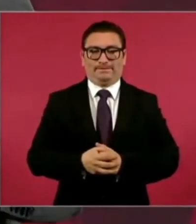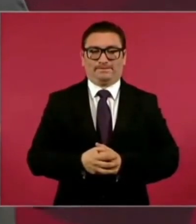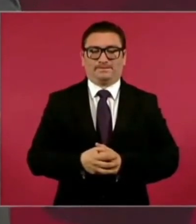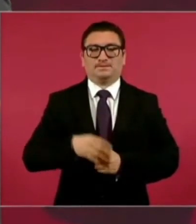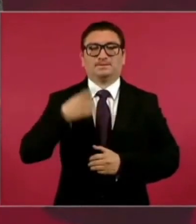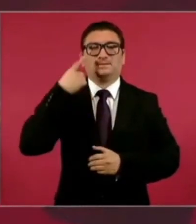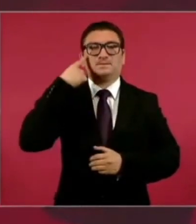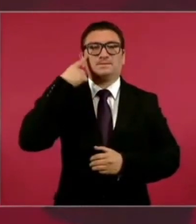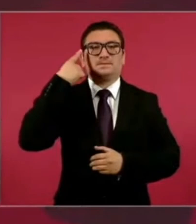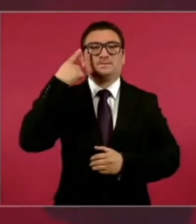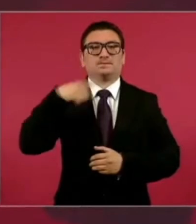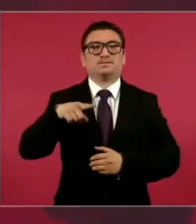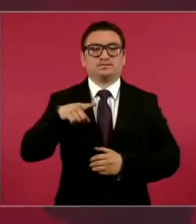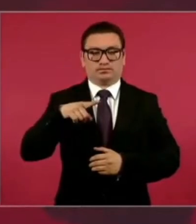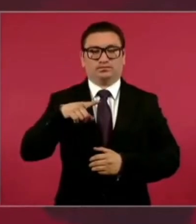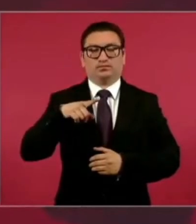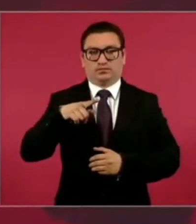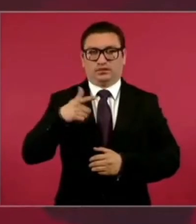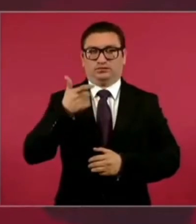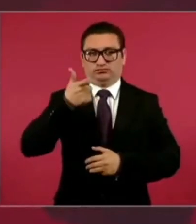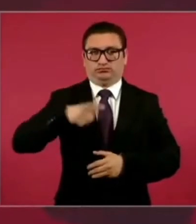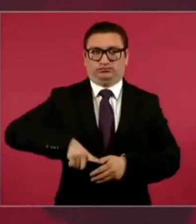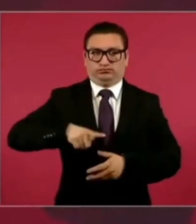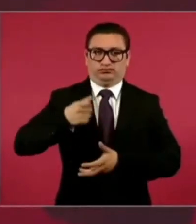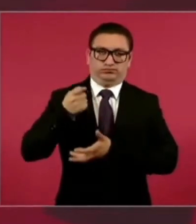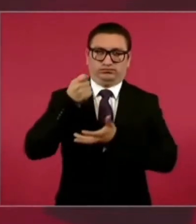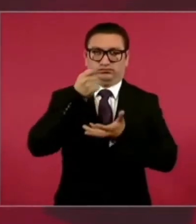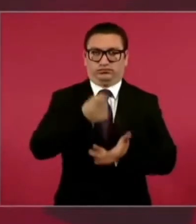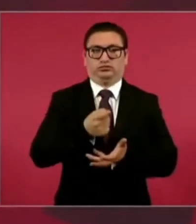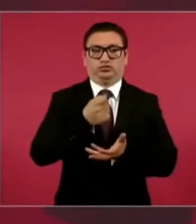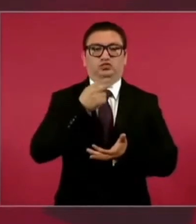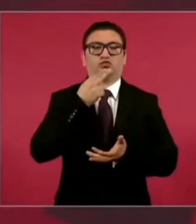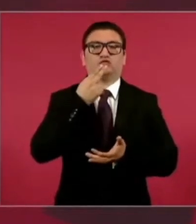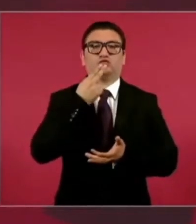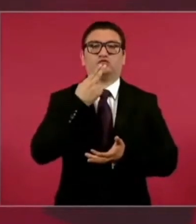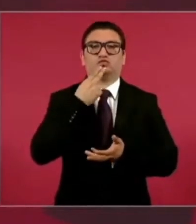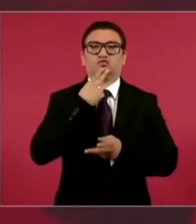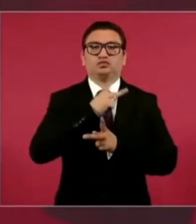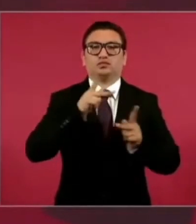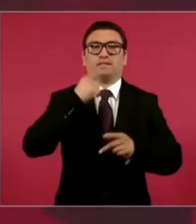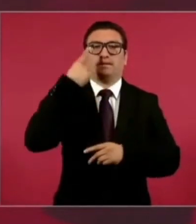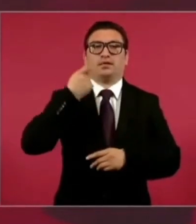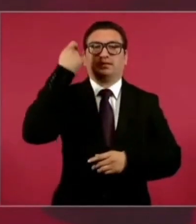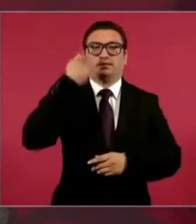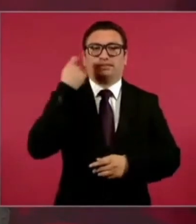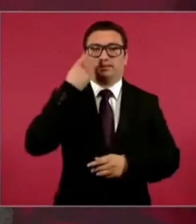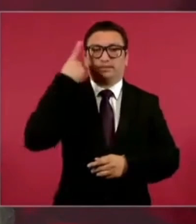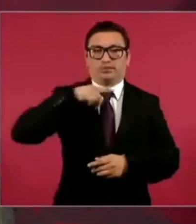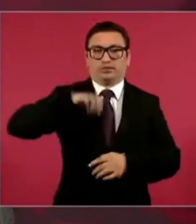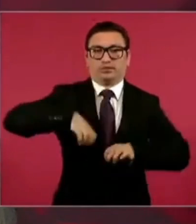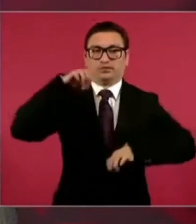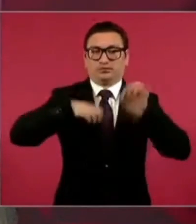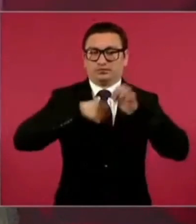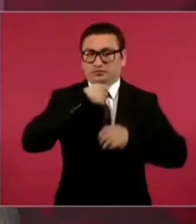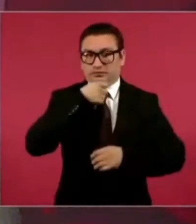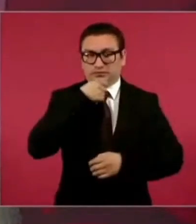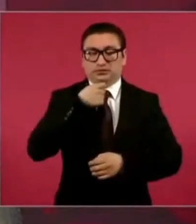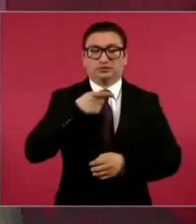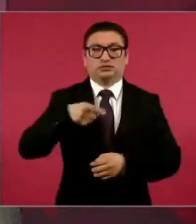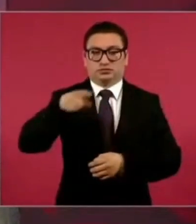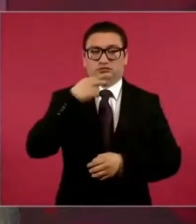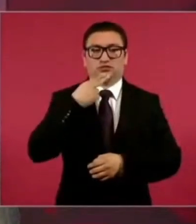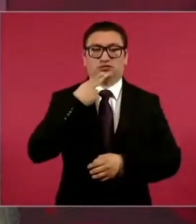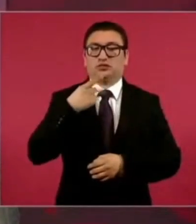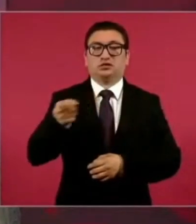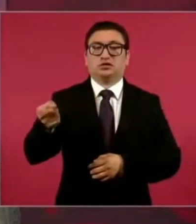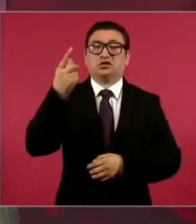para que se aplicara de manera universal lo de la pensión a los adultos mayores, y